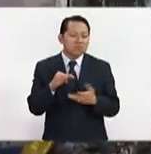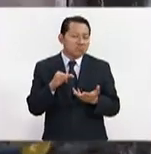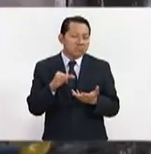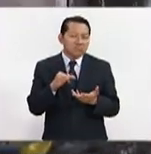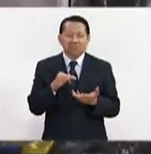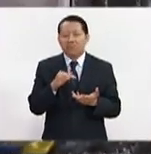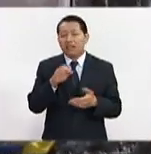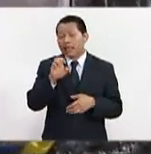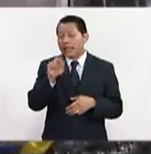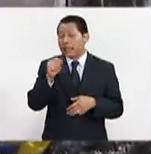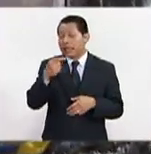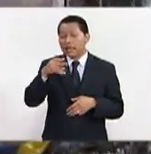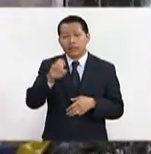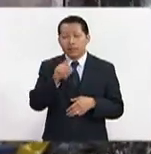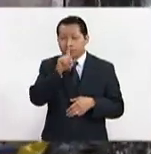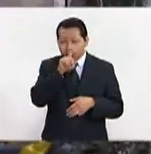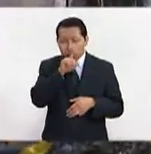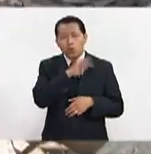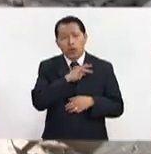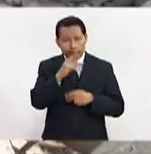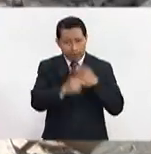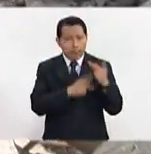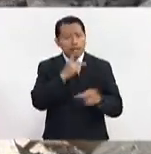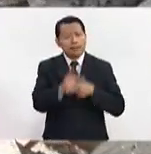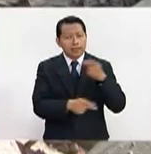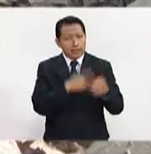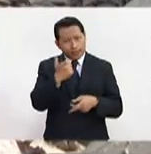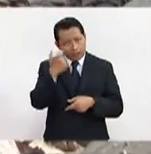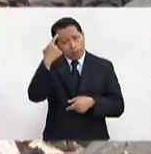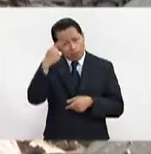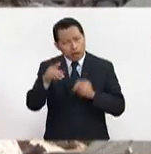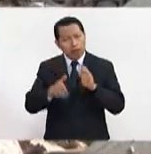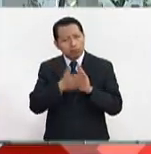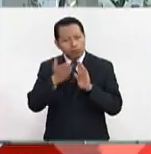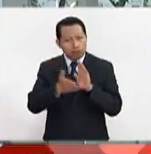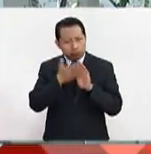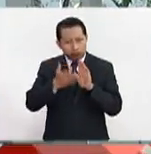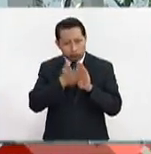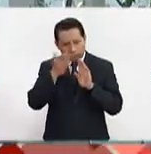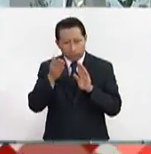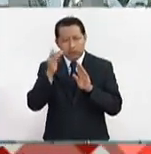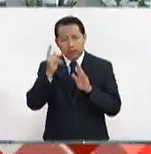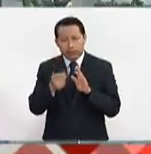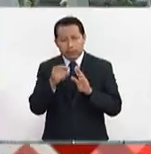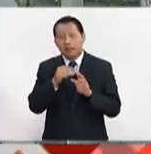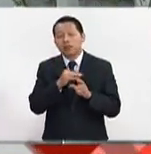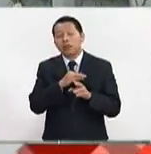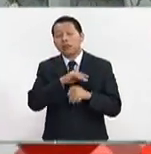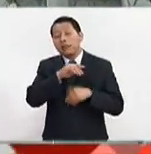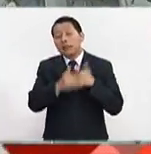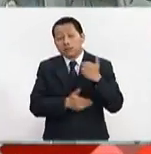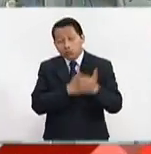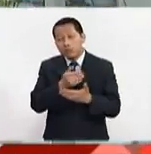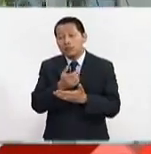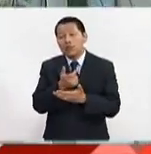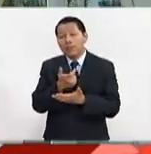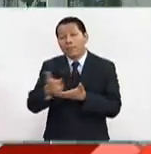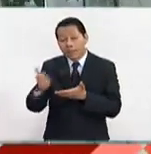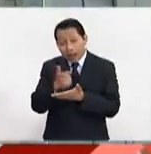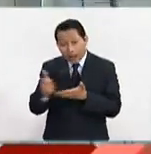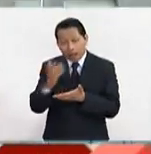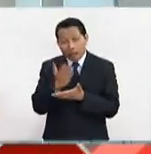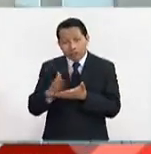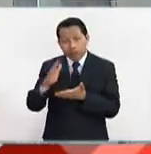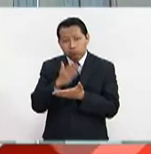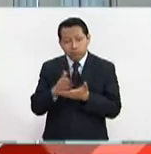enganche y se les preste dinero para comenzar con reconstrucción. Y ellos estén cubriendo el costo, ya sea algo similar a